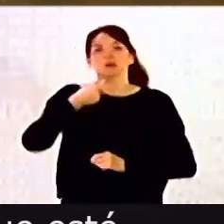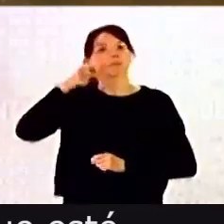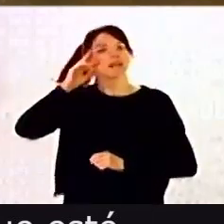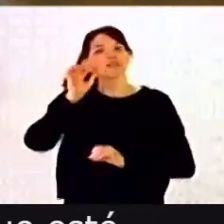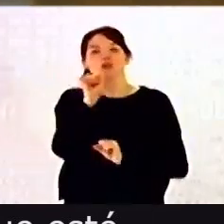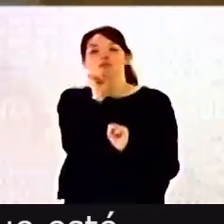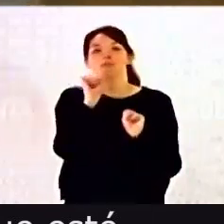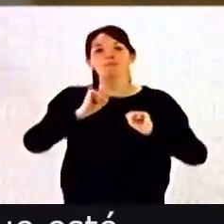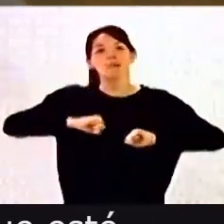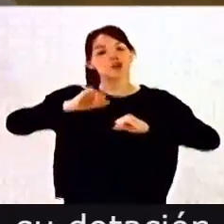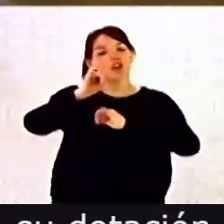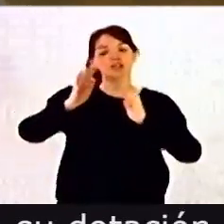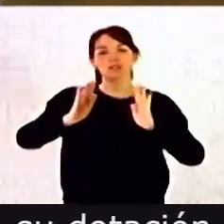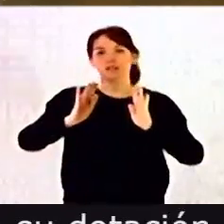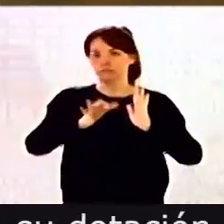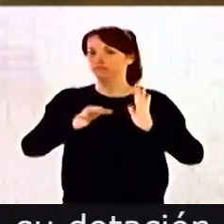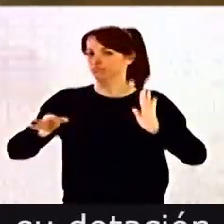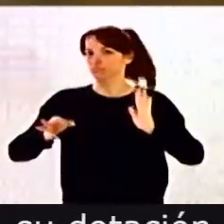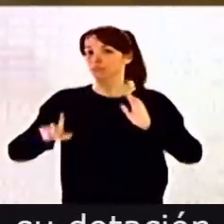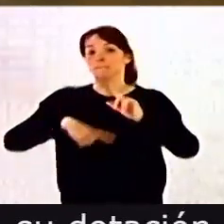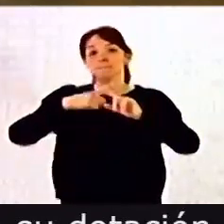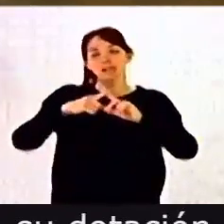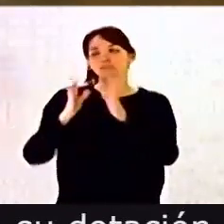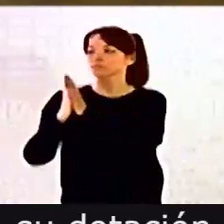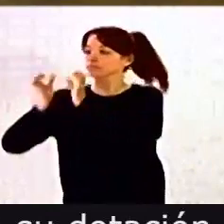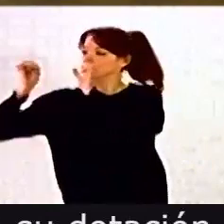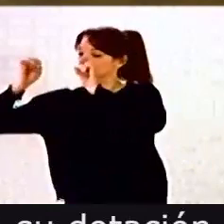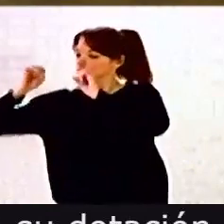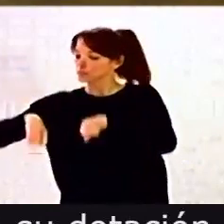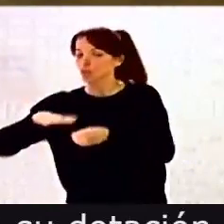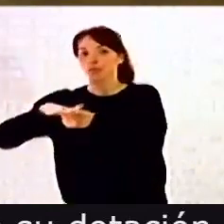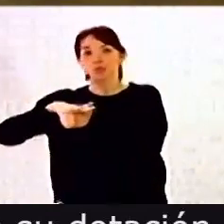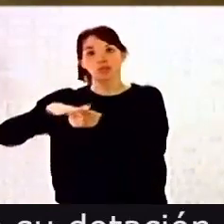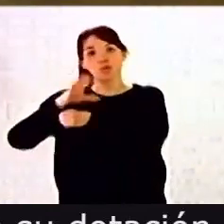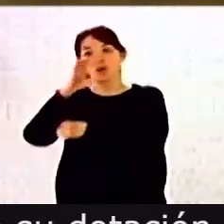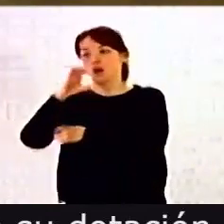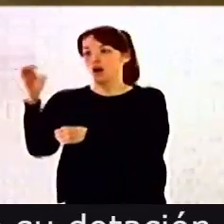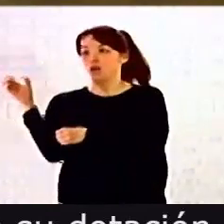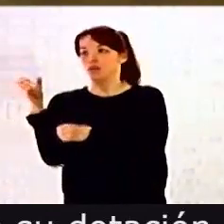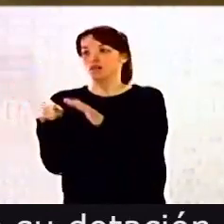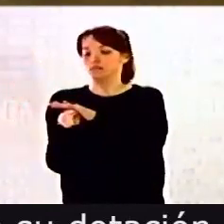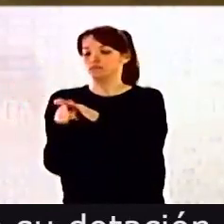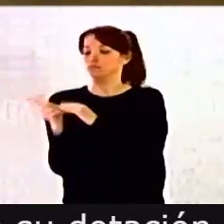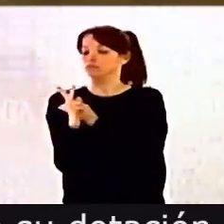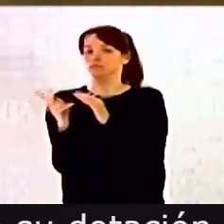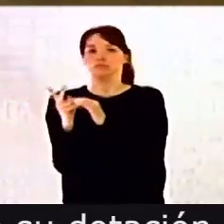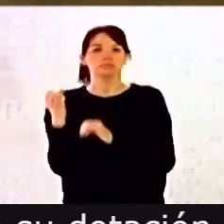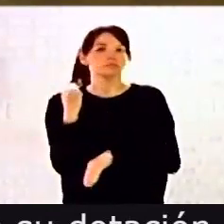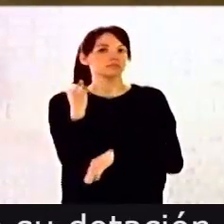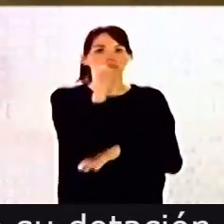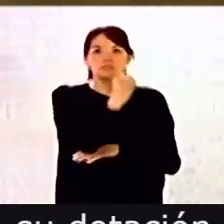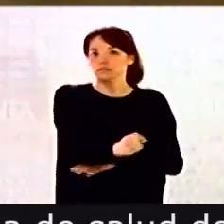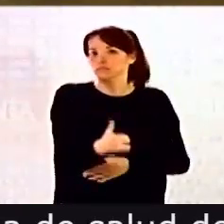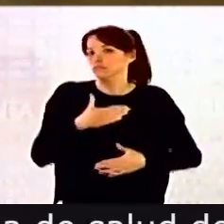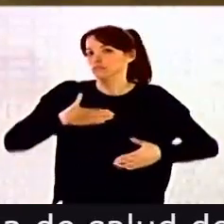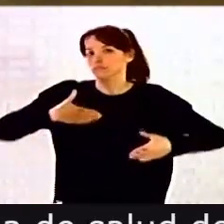además está coordinada con la gerencia del área de salud de Cáceres y se le apoyará todo lo que